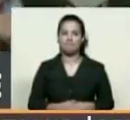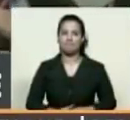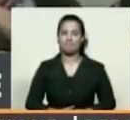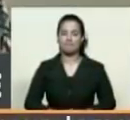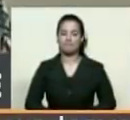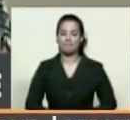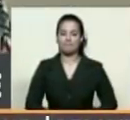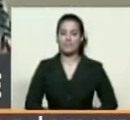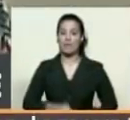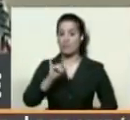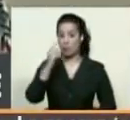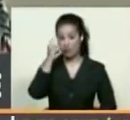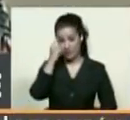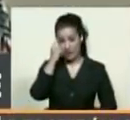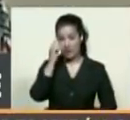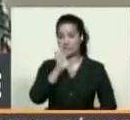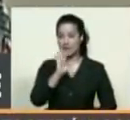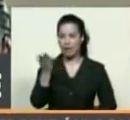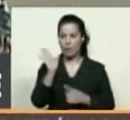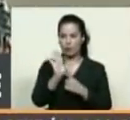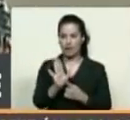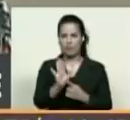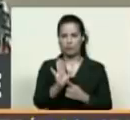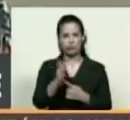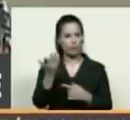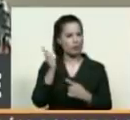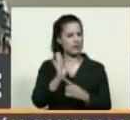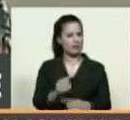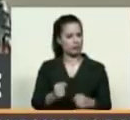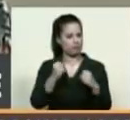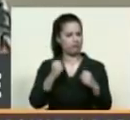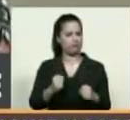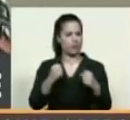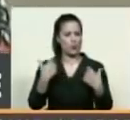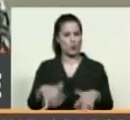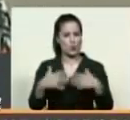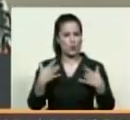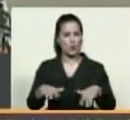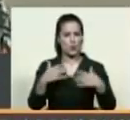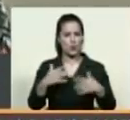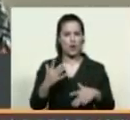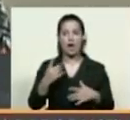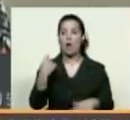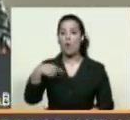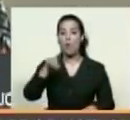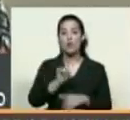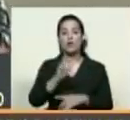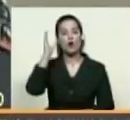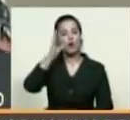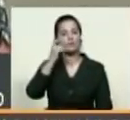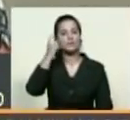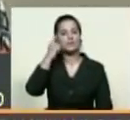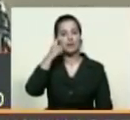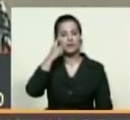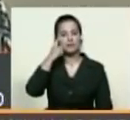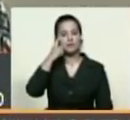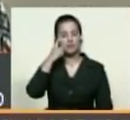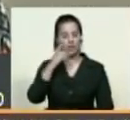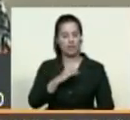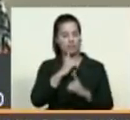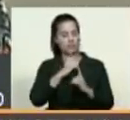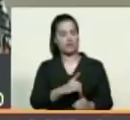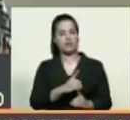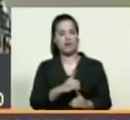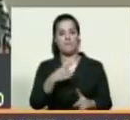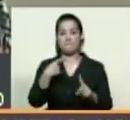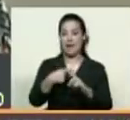Ese día fue la demostración más contundente que solo con la conciencia, la dignidad y